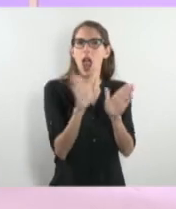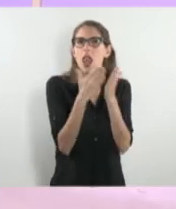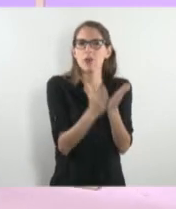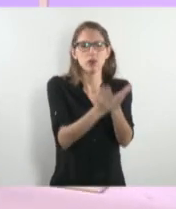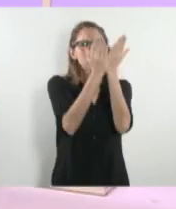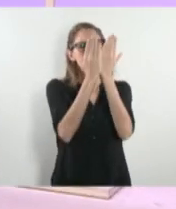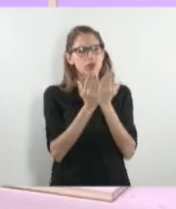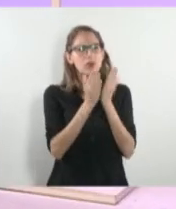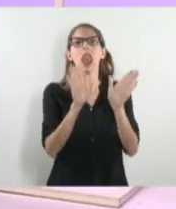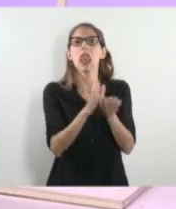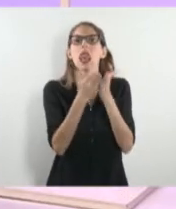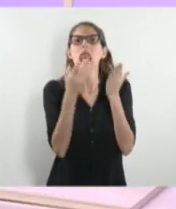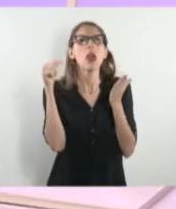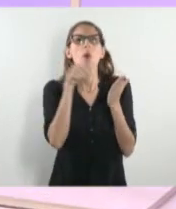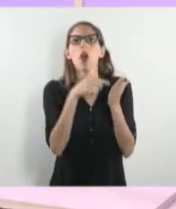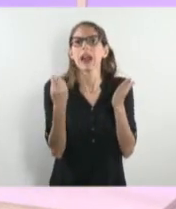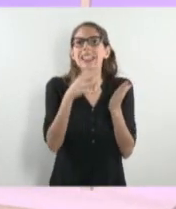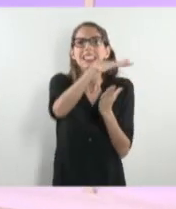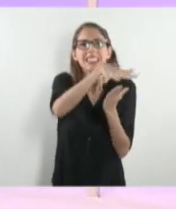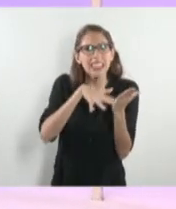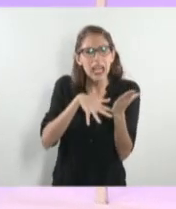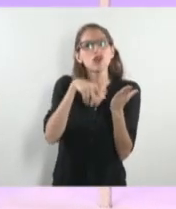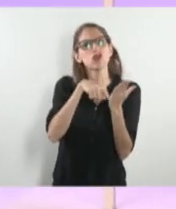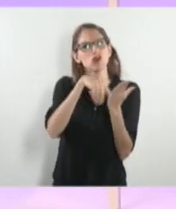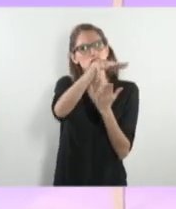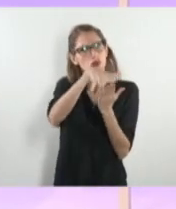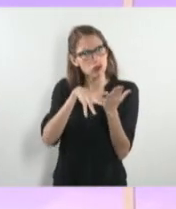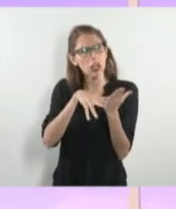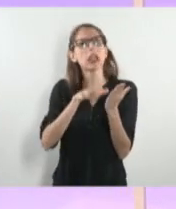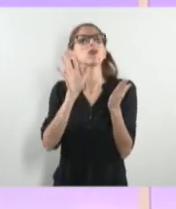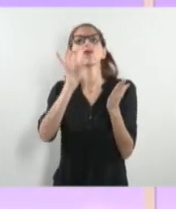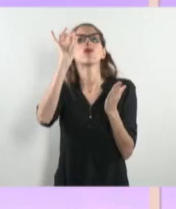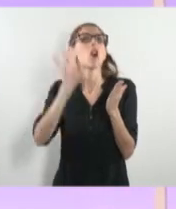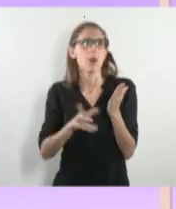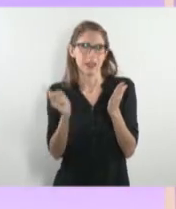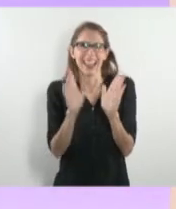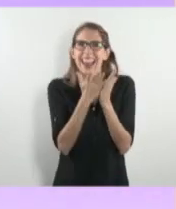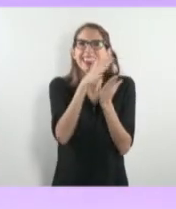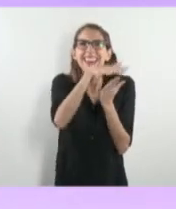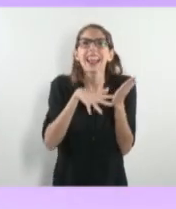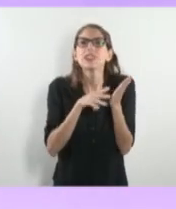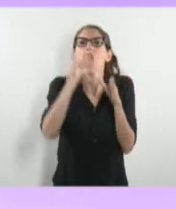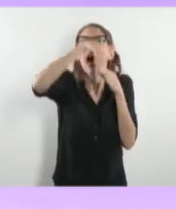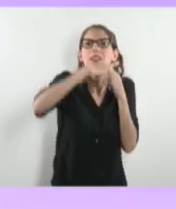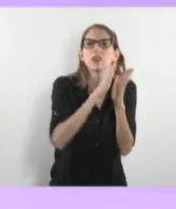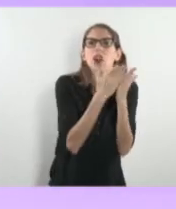solo es el texto, y saben que el texto de algún modo trasciende el objeto libro, pero hay algo